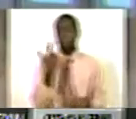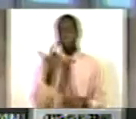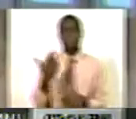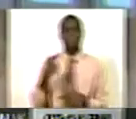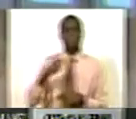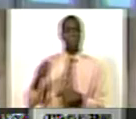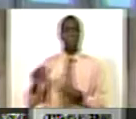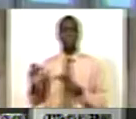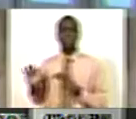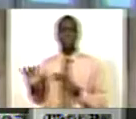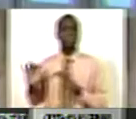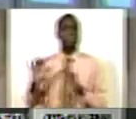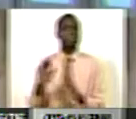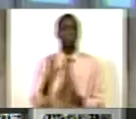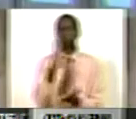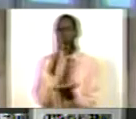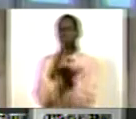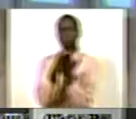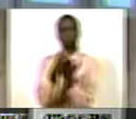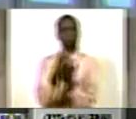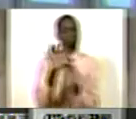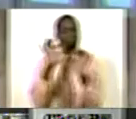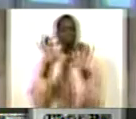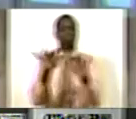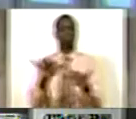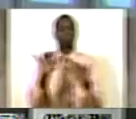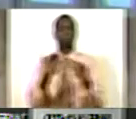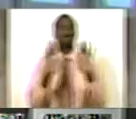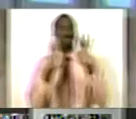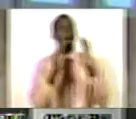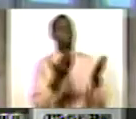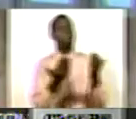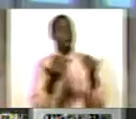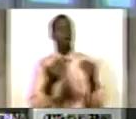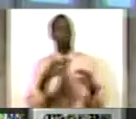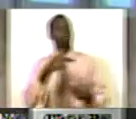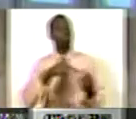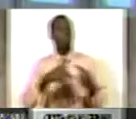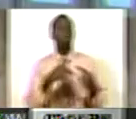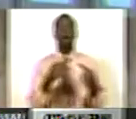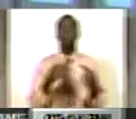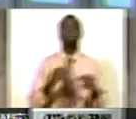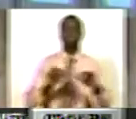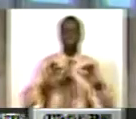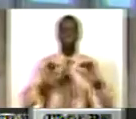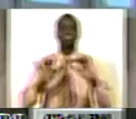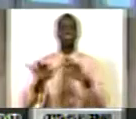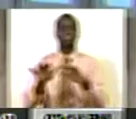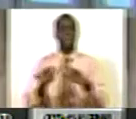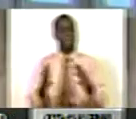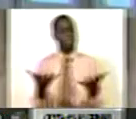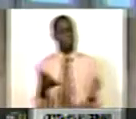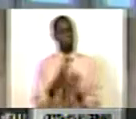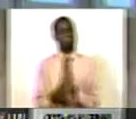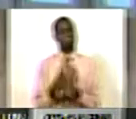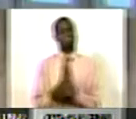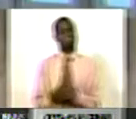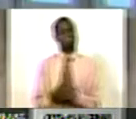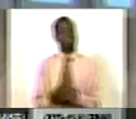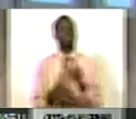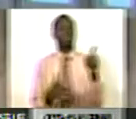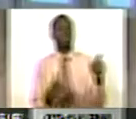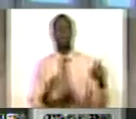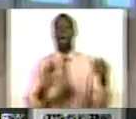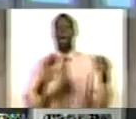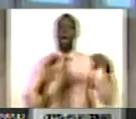pueblo fiel en las calles siguiendo este llamado de la revolución bolivariana. ¿Cómo se puede interpretar que ante ataques constantes